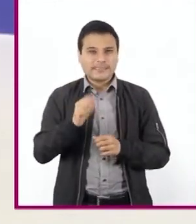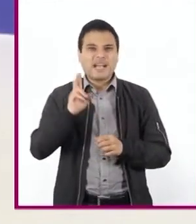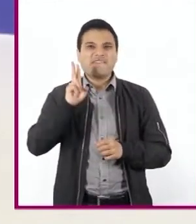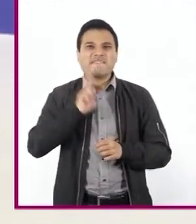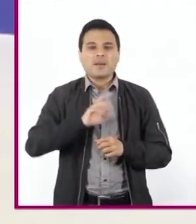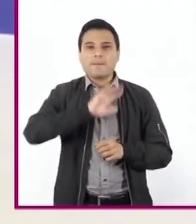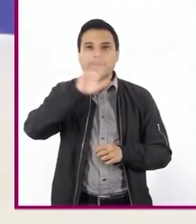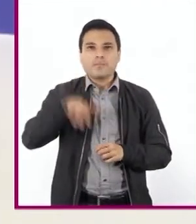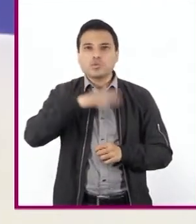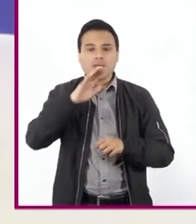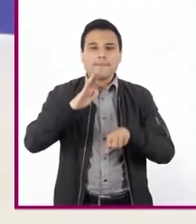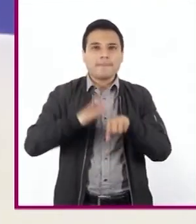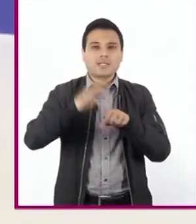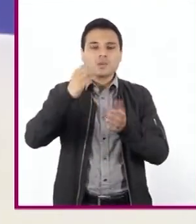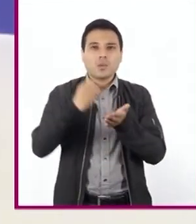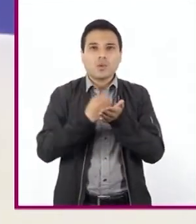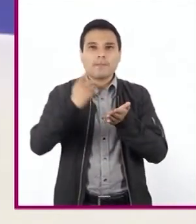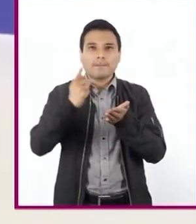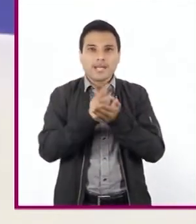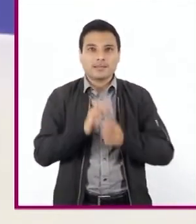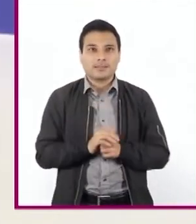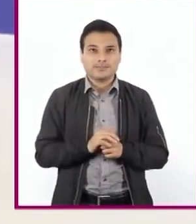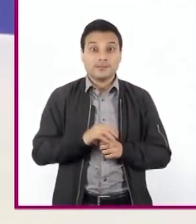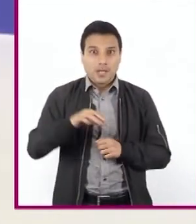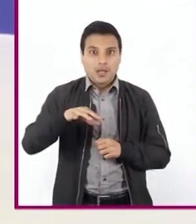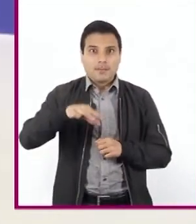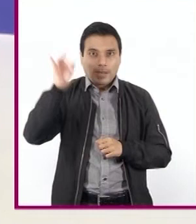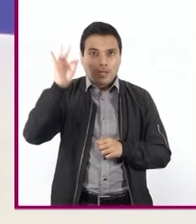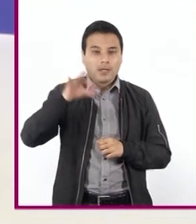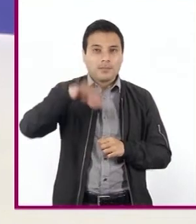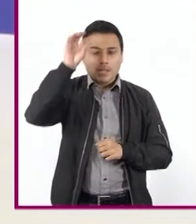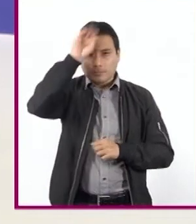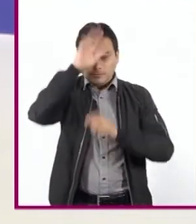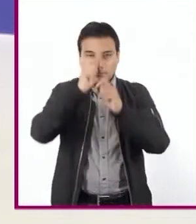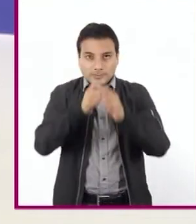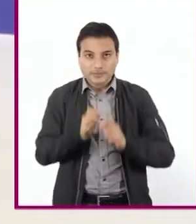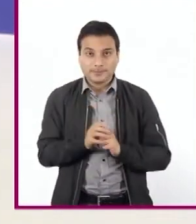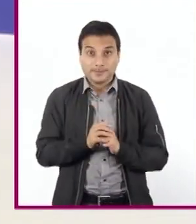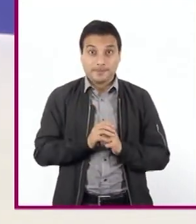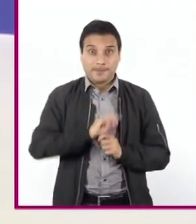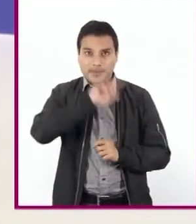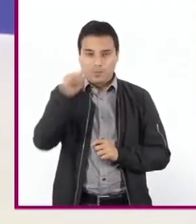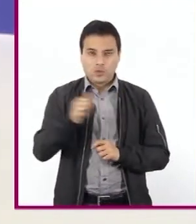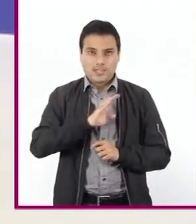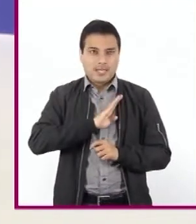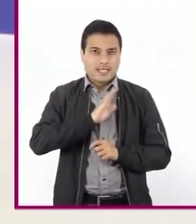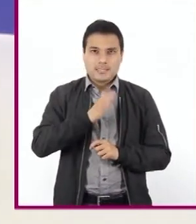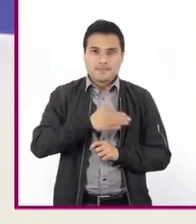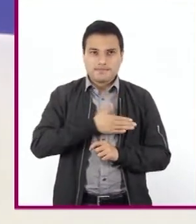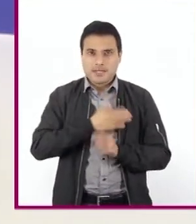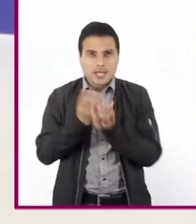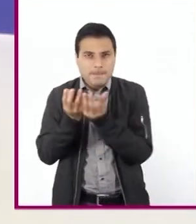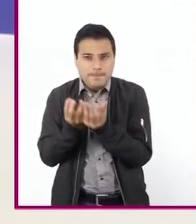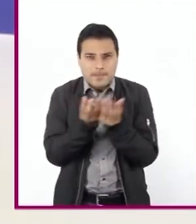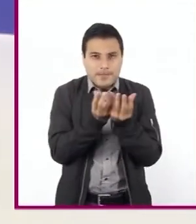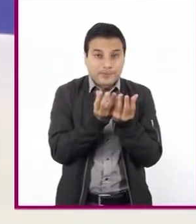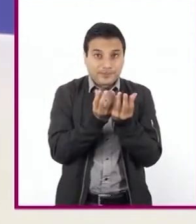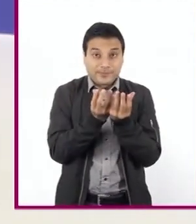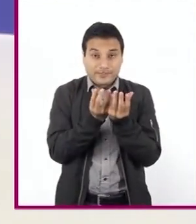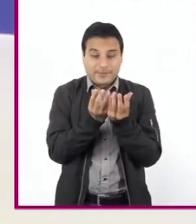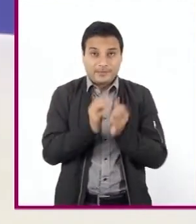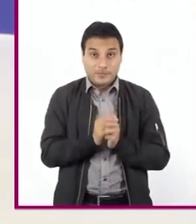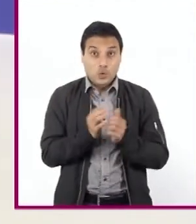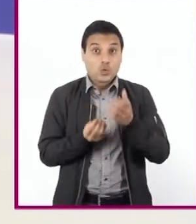minas de plata. Estas acciones llevaron a la exploración y colonización del norte del